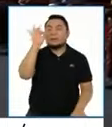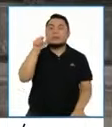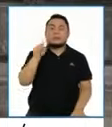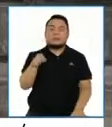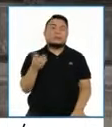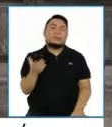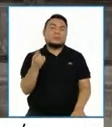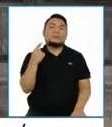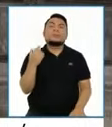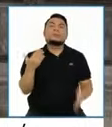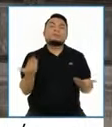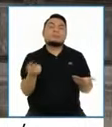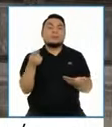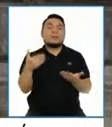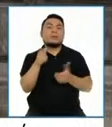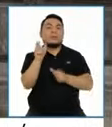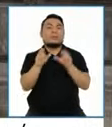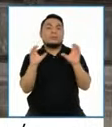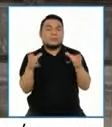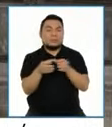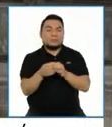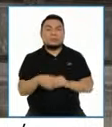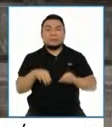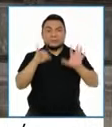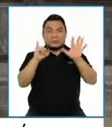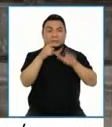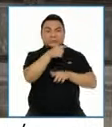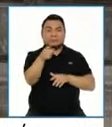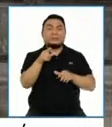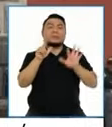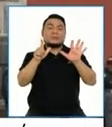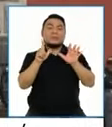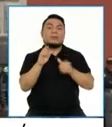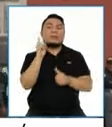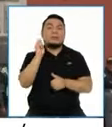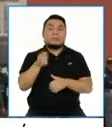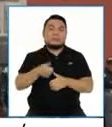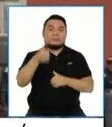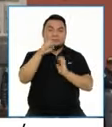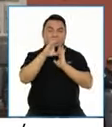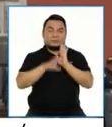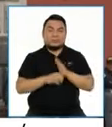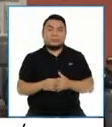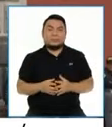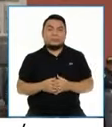a los integrantes, a 6 de los 7 magistrados.